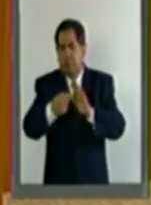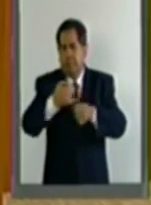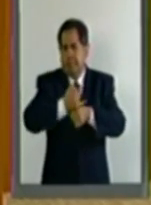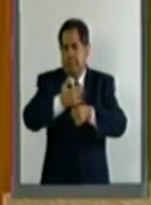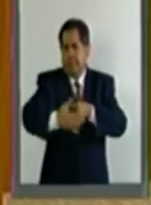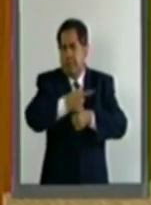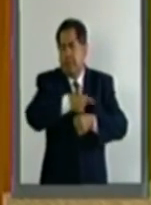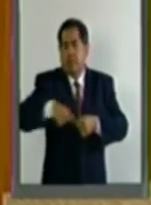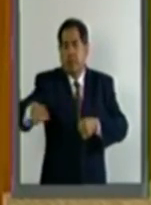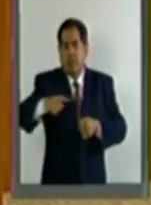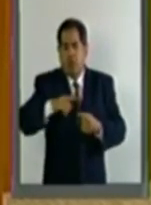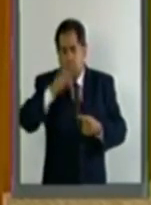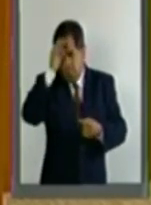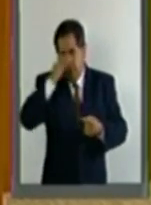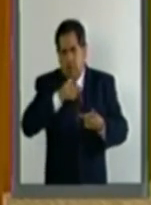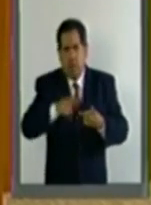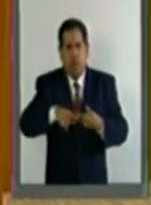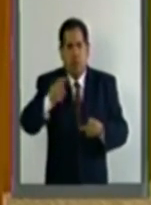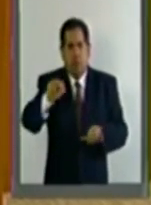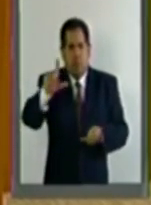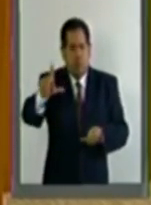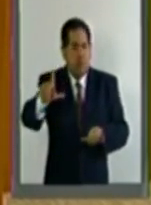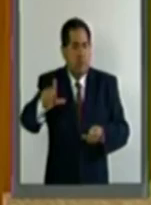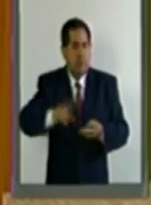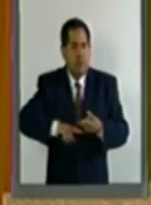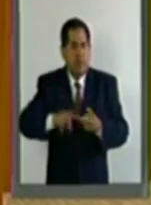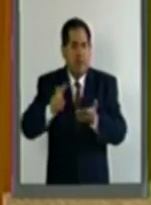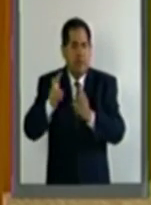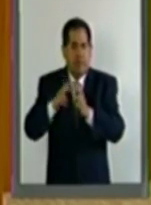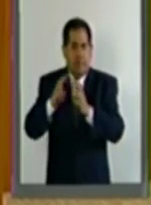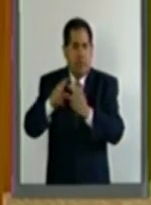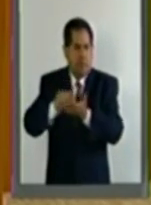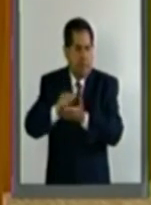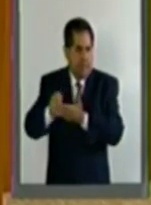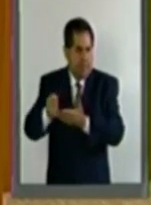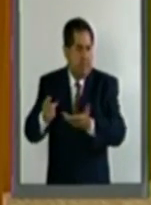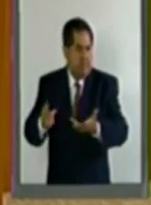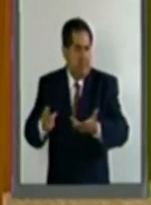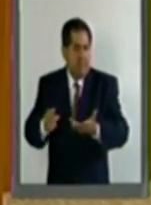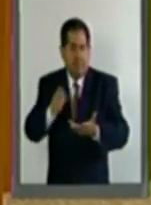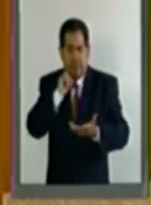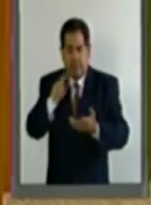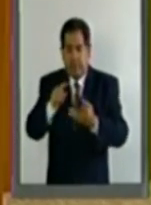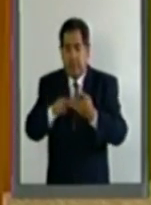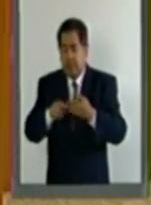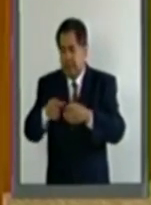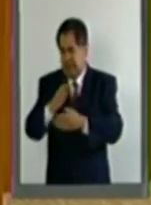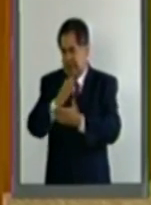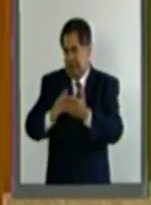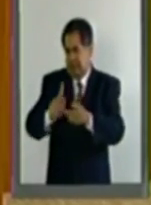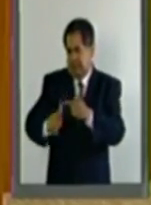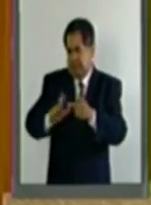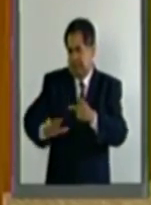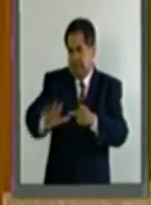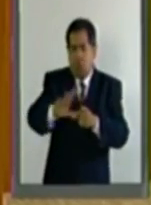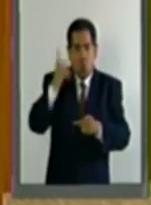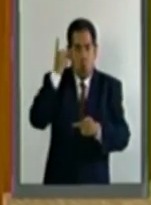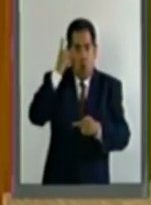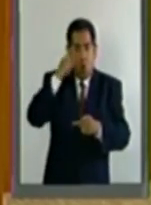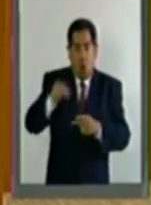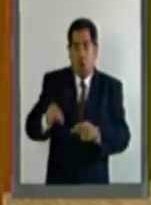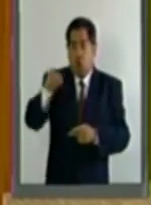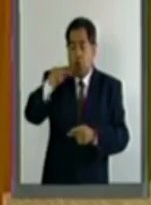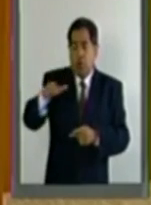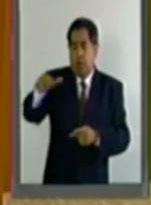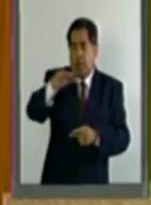Coahuila, Nuevo León y Tamaulipas y parte de Durango, que en el norte tiene